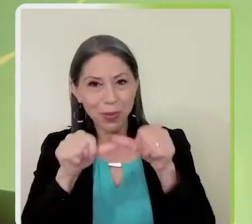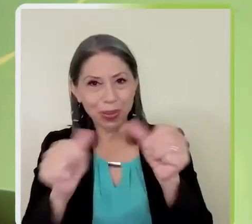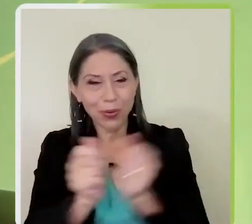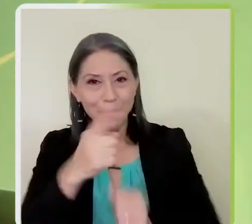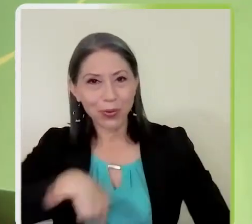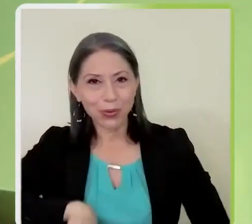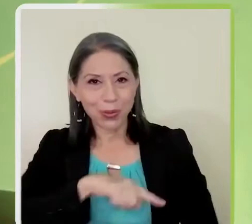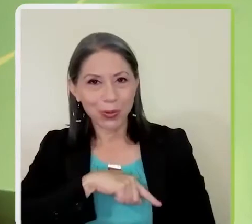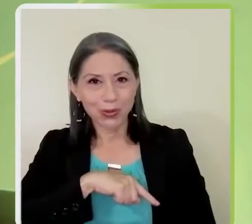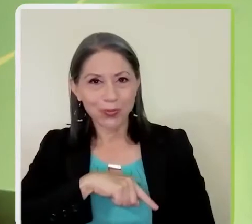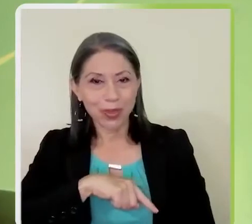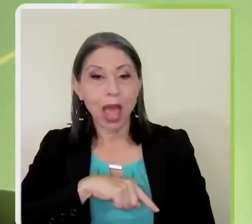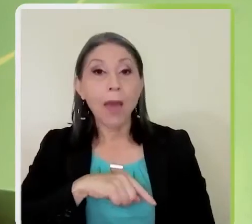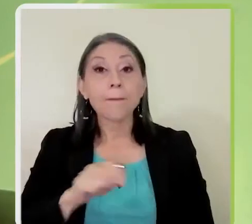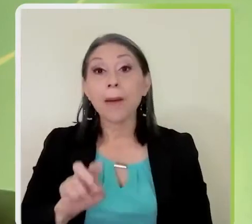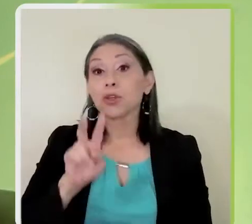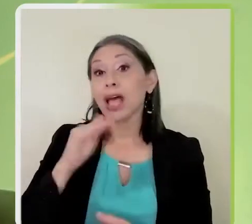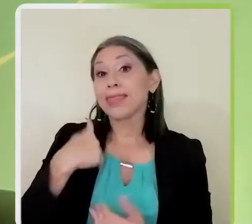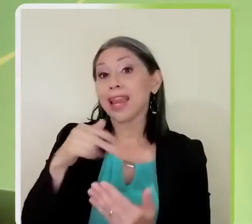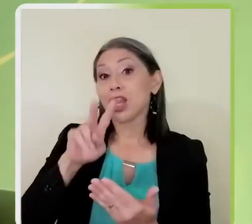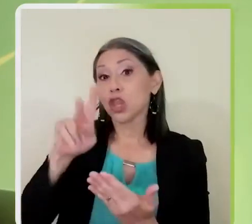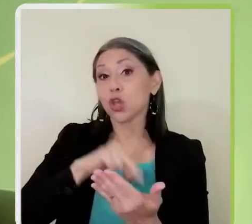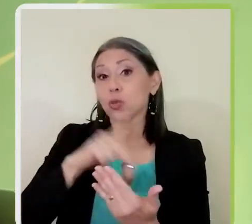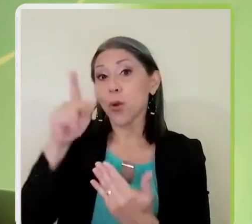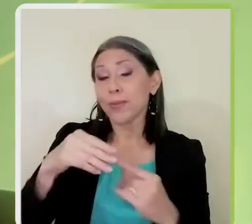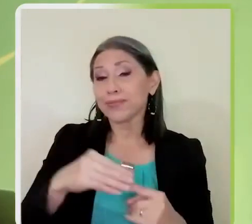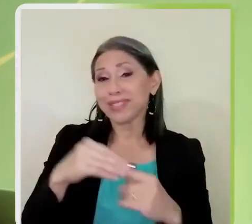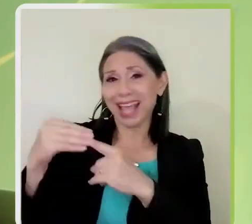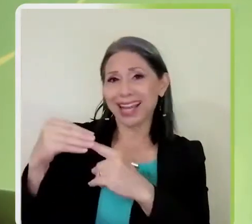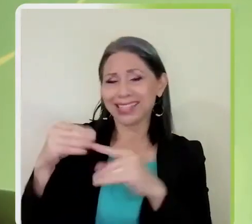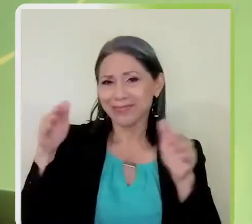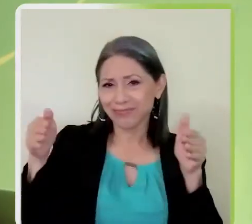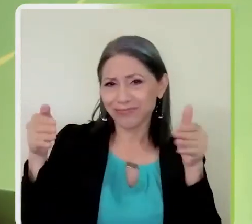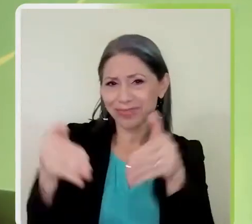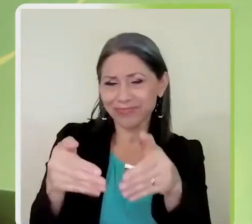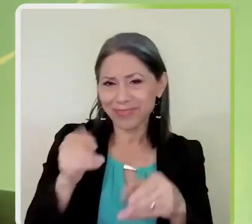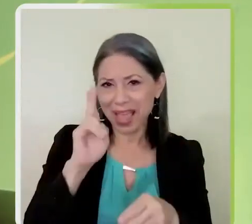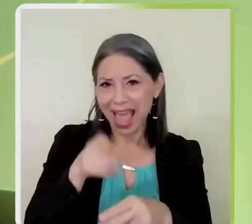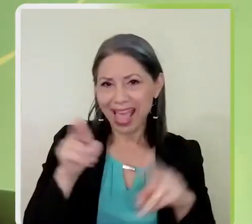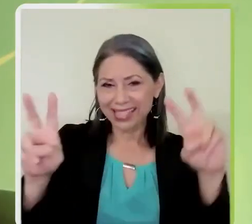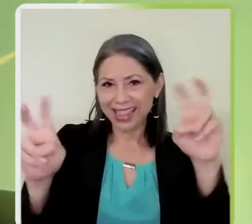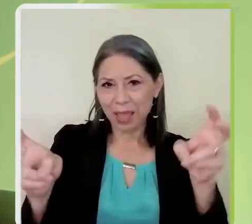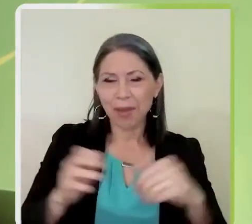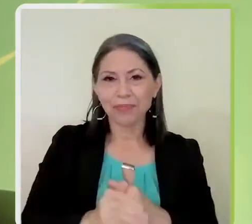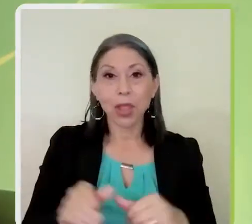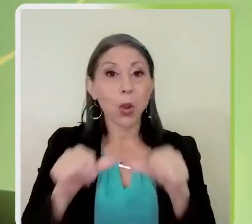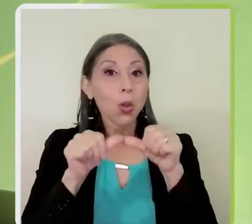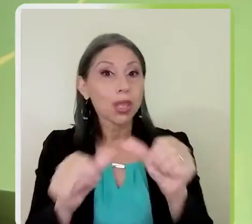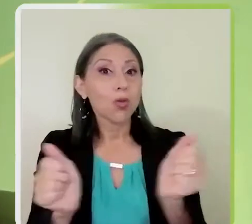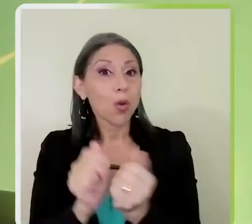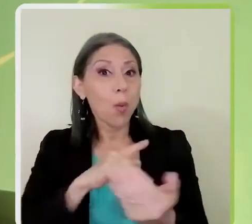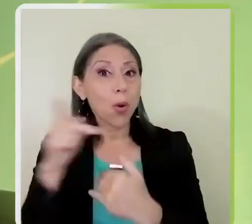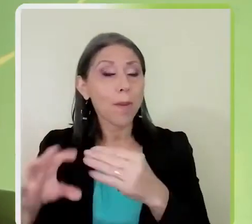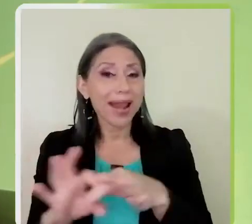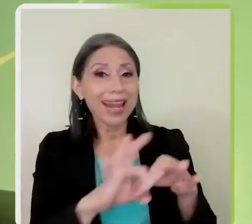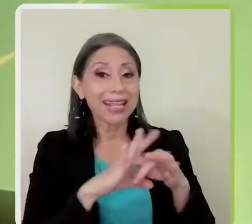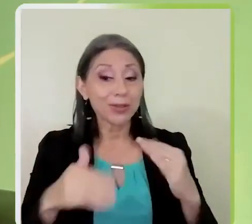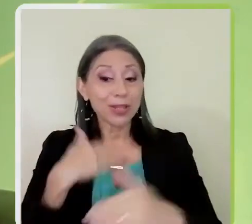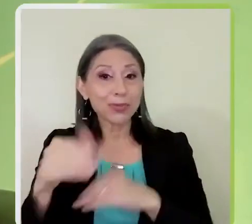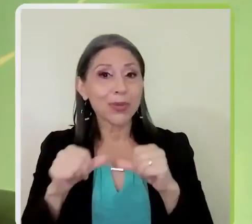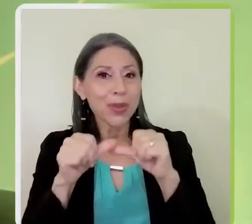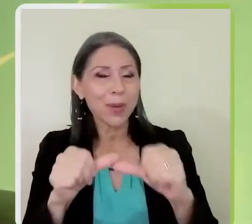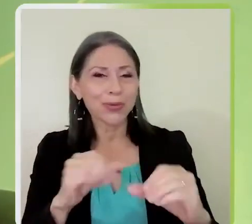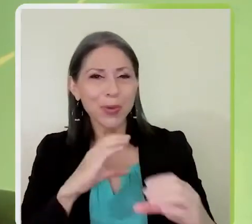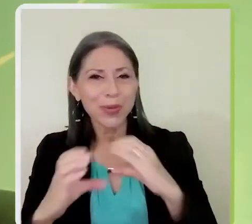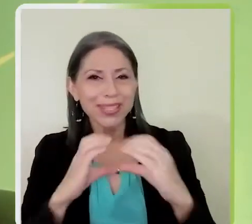con nosotros. Vamos a tener 2 ediciones especiales del programa dedicadas a este tema, así que quédese con la señal de Nexos, que ya volvemos para